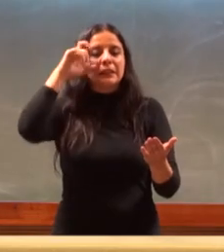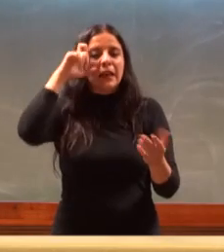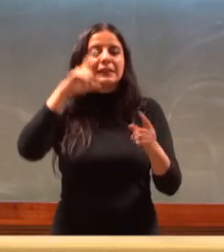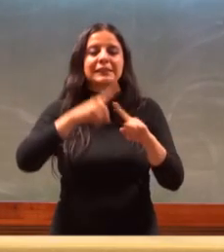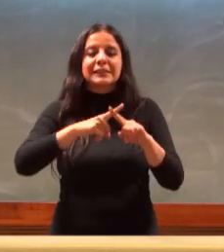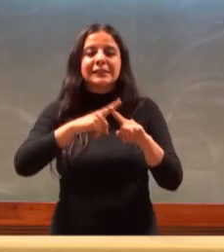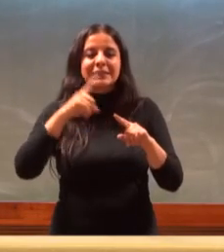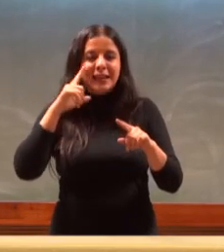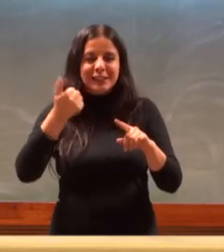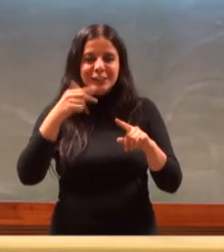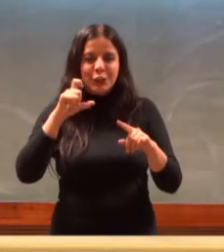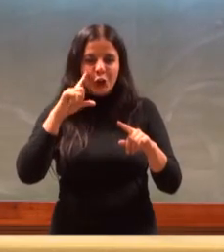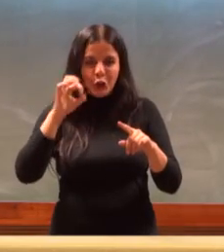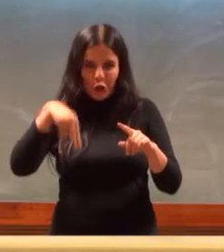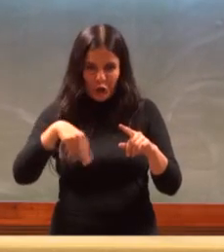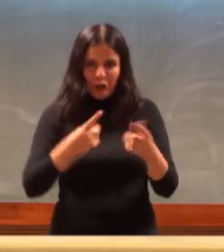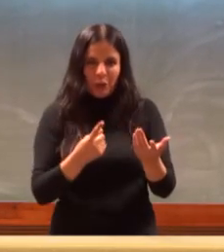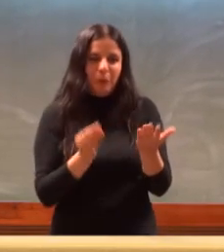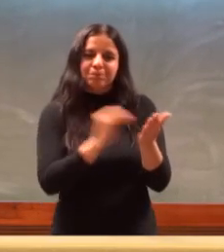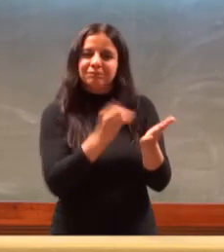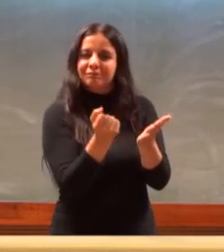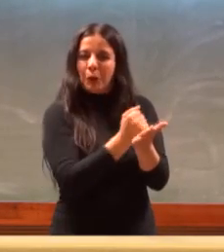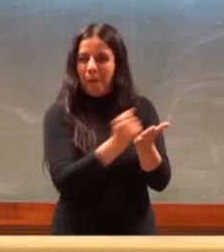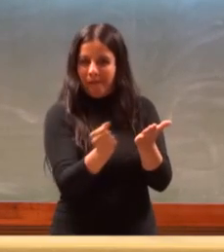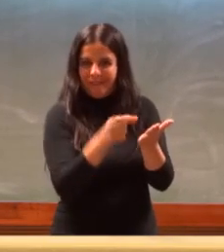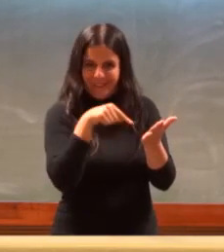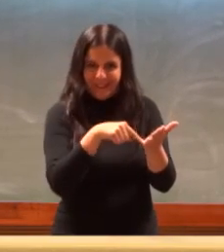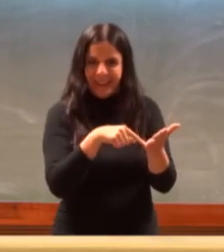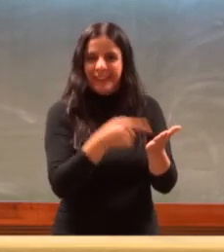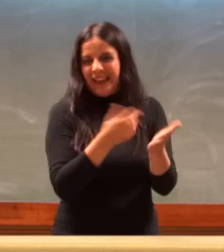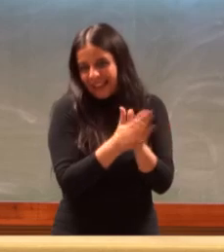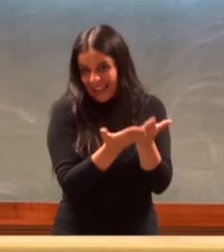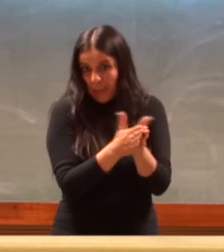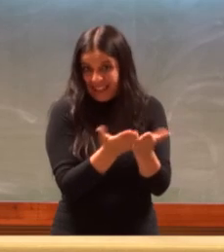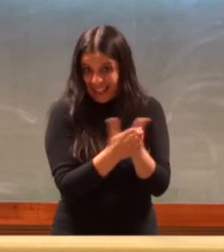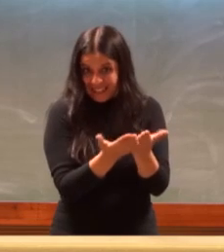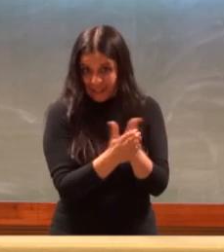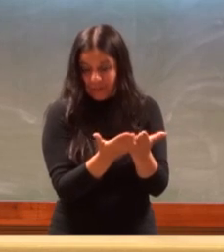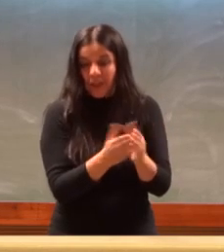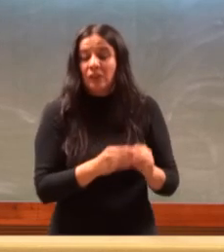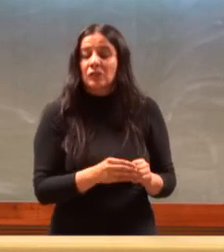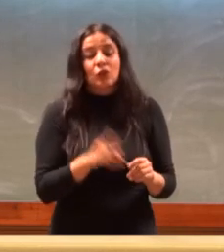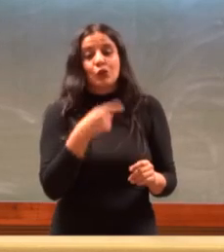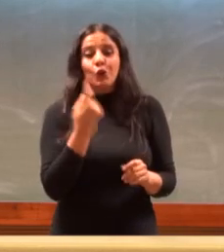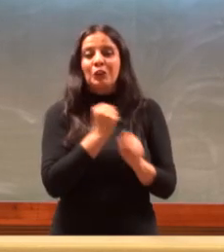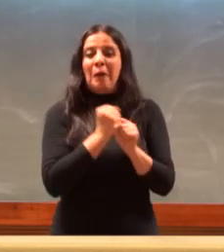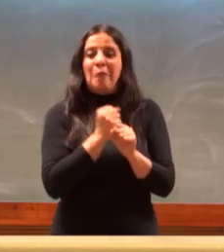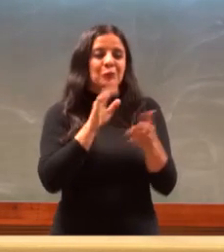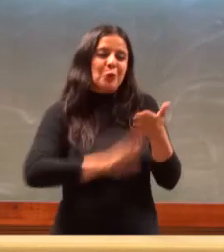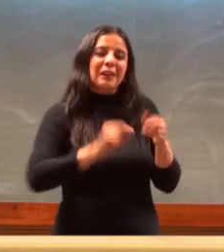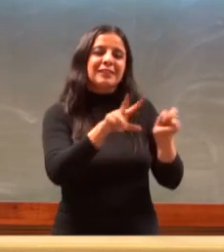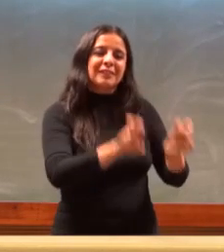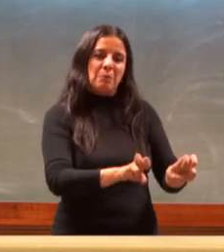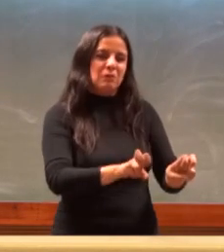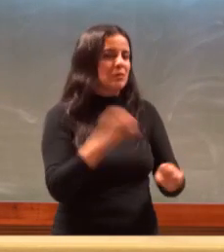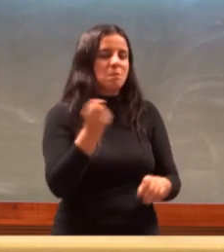cual está instalada y la cual Tenemos que trabajar y Lamentablemente al no trabajar en eso las calificaciones o las valuaciones de los de los